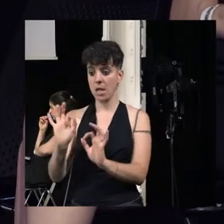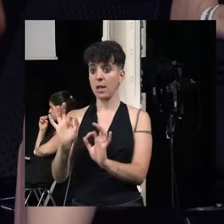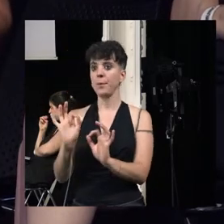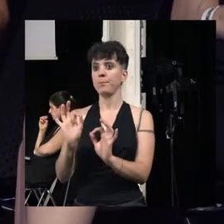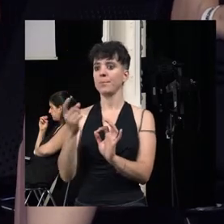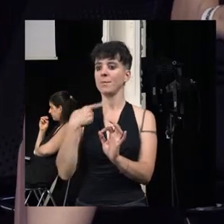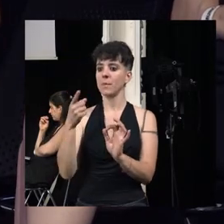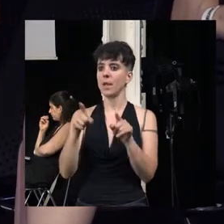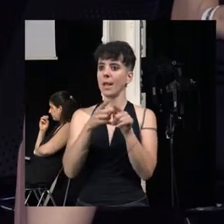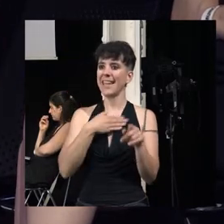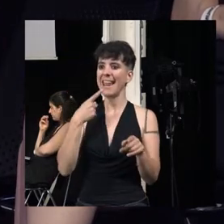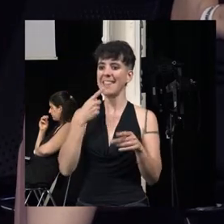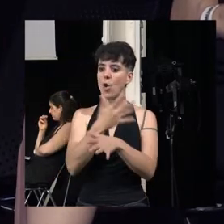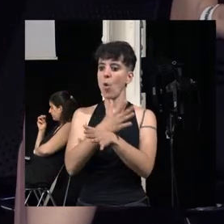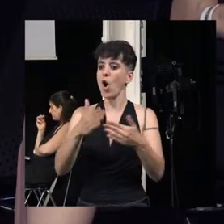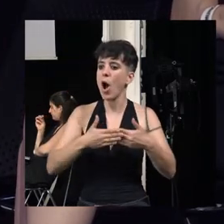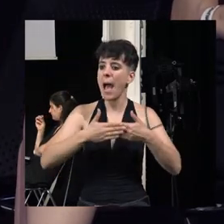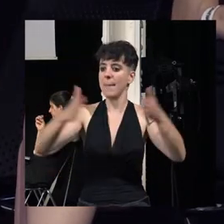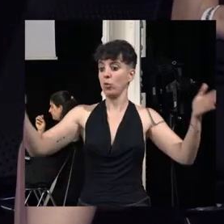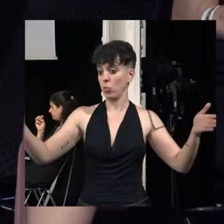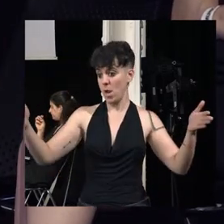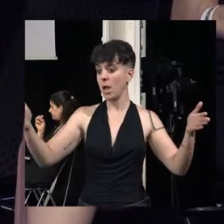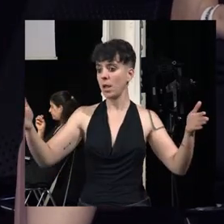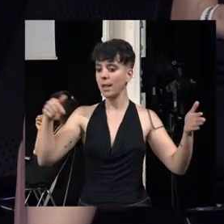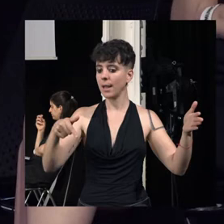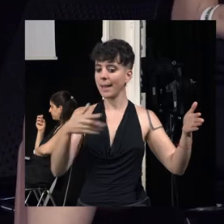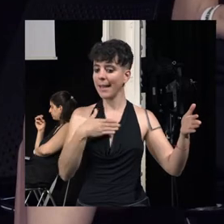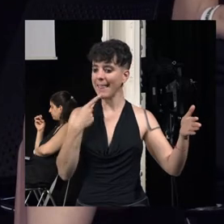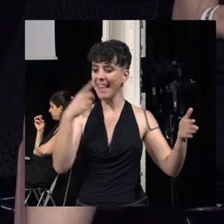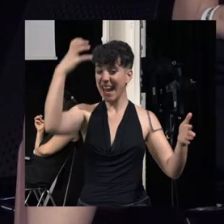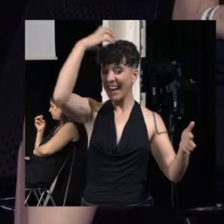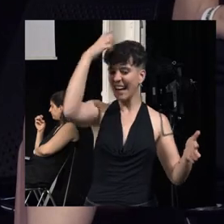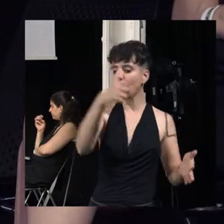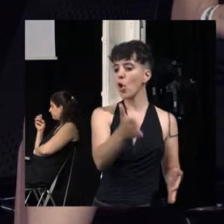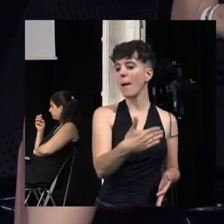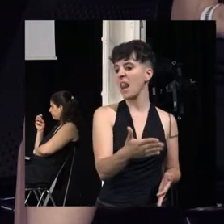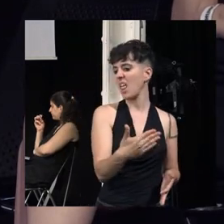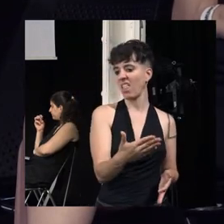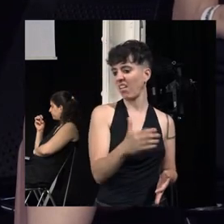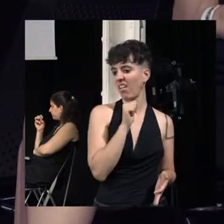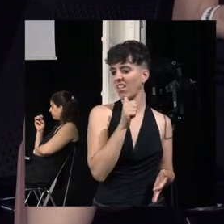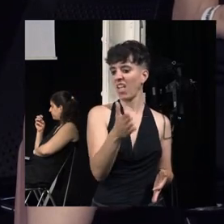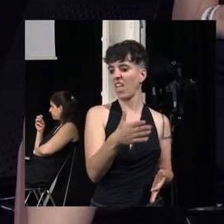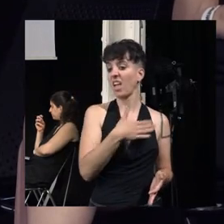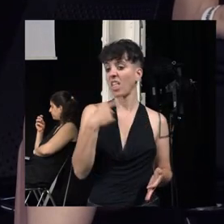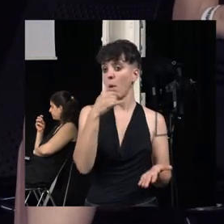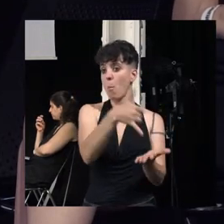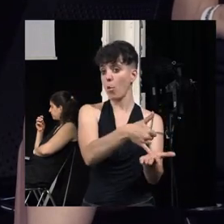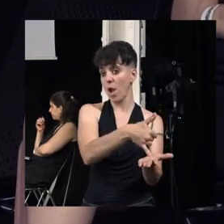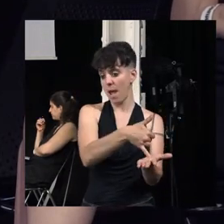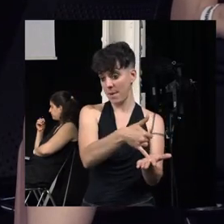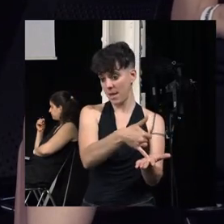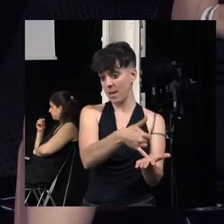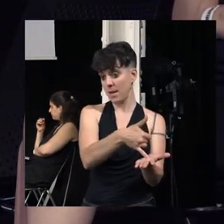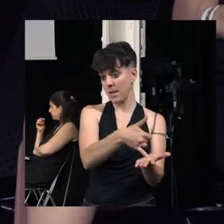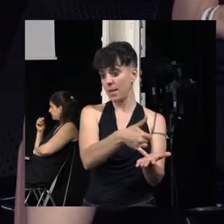apertura, ¿no? El de la apertura del juego, como decía en la Wikipedia, en el que el rey no vale apenas nada, pues es muy vulnerable.